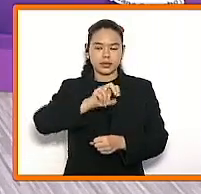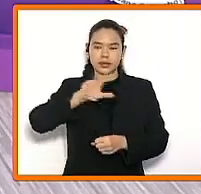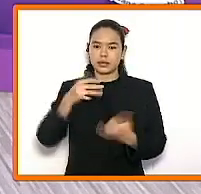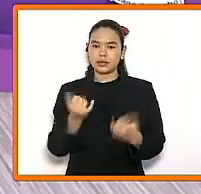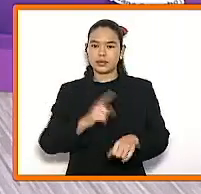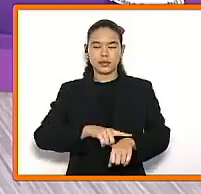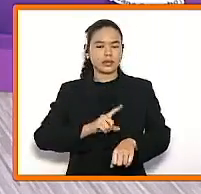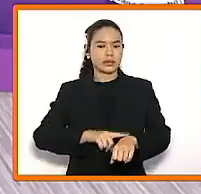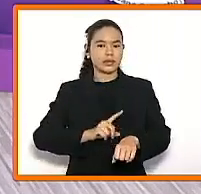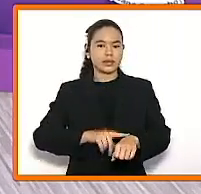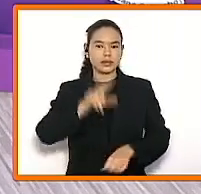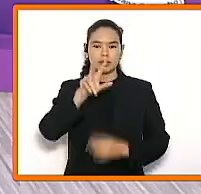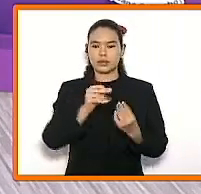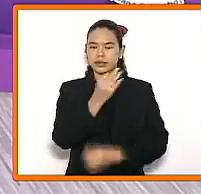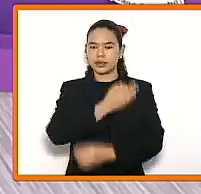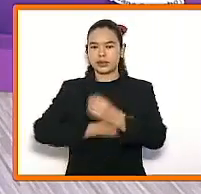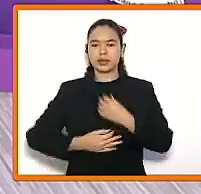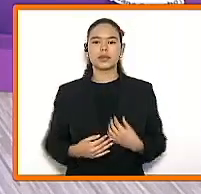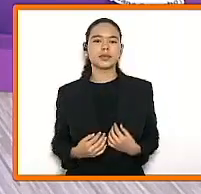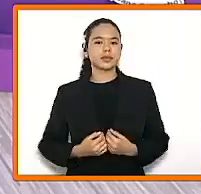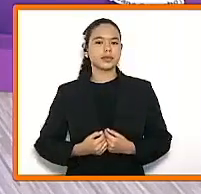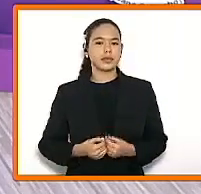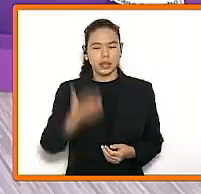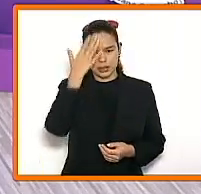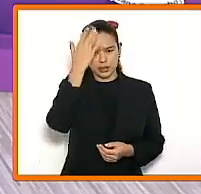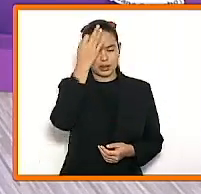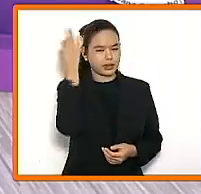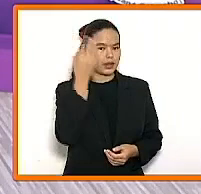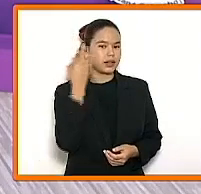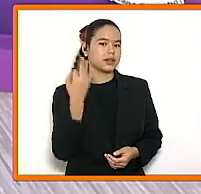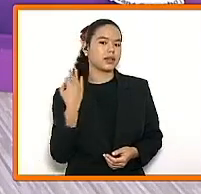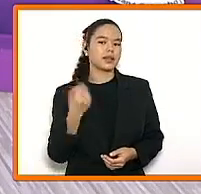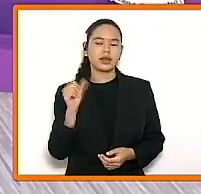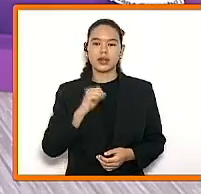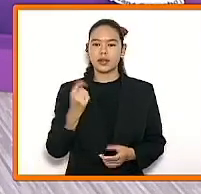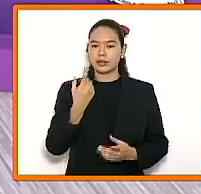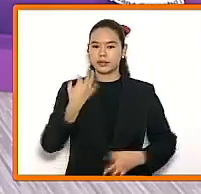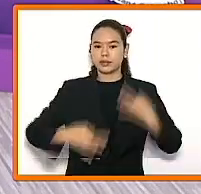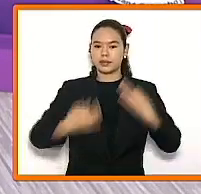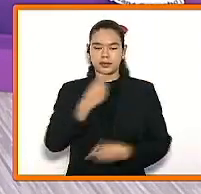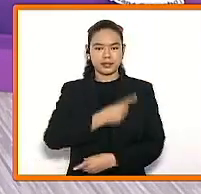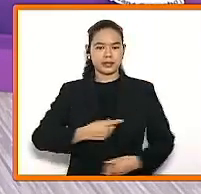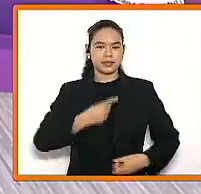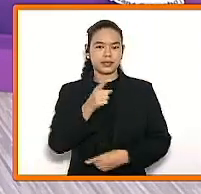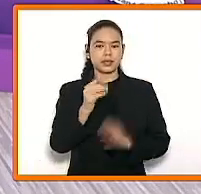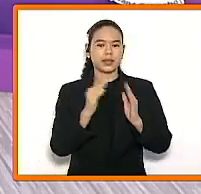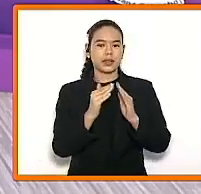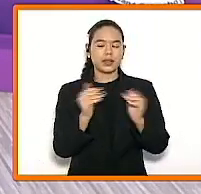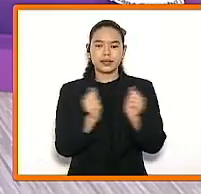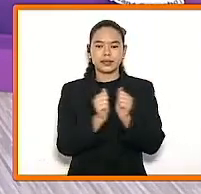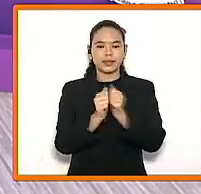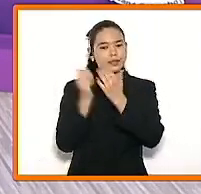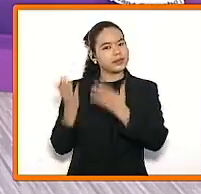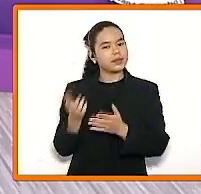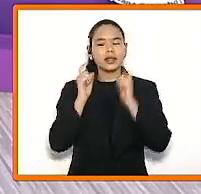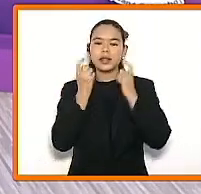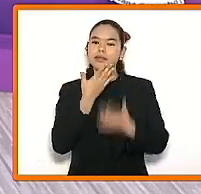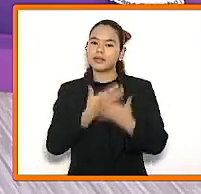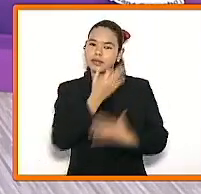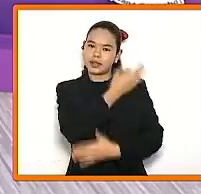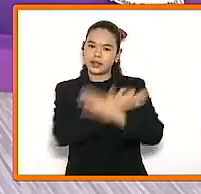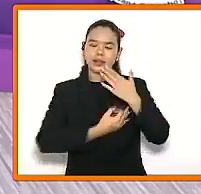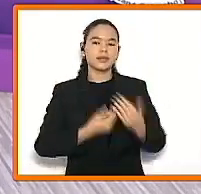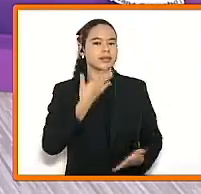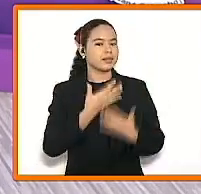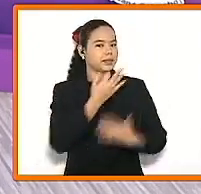marca en este momento las 3 en punto de la tarde. Te saluda Francine Zúñiga y hoy te llevamos la diversión hasta tu hogar en compañía de Tatiana. Buenas tardes,